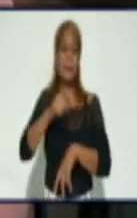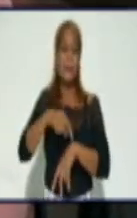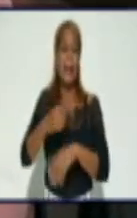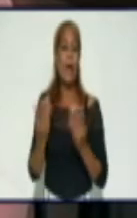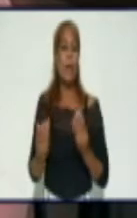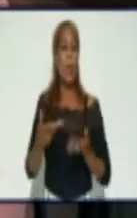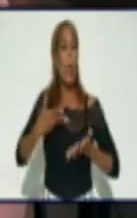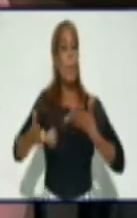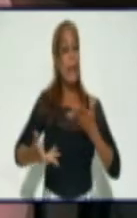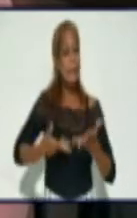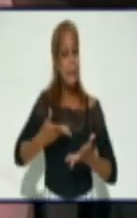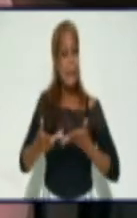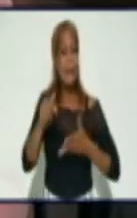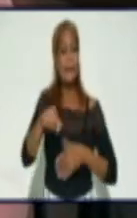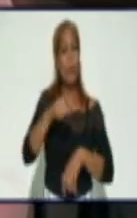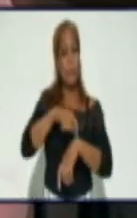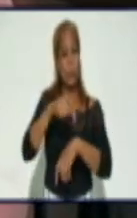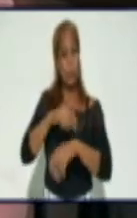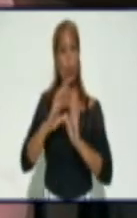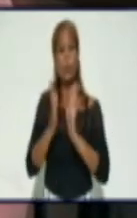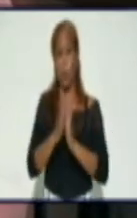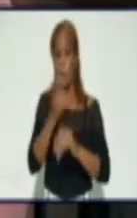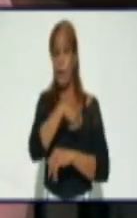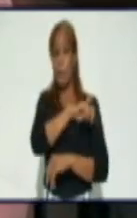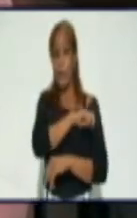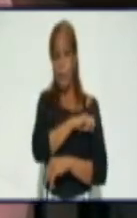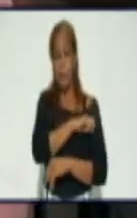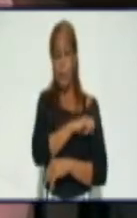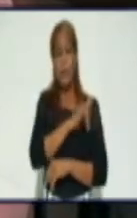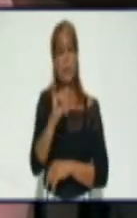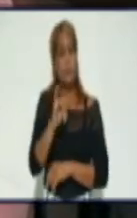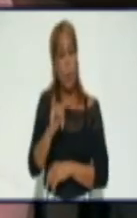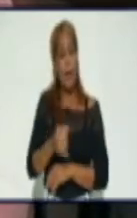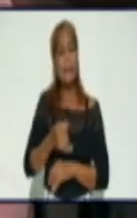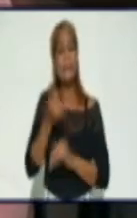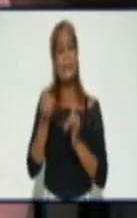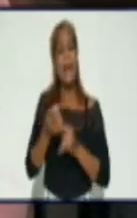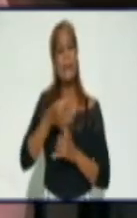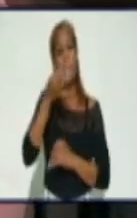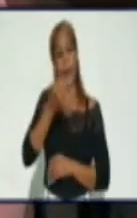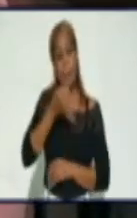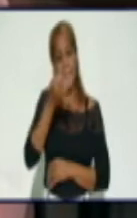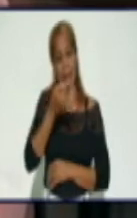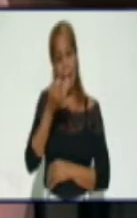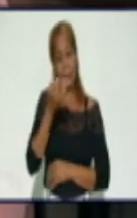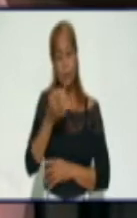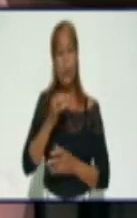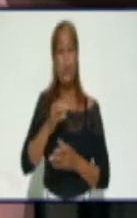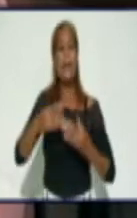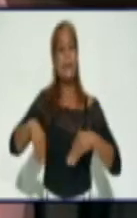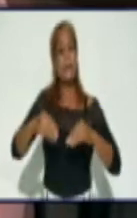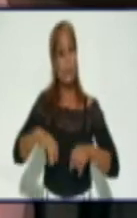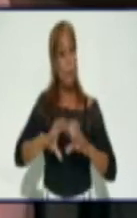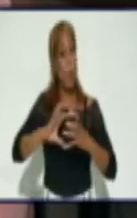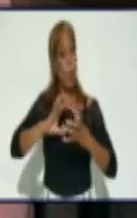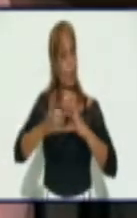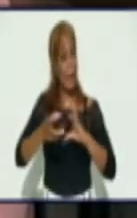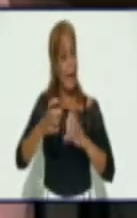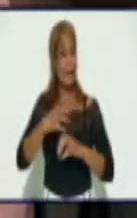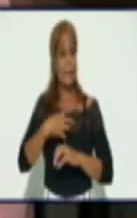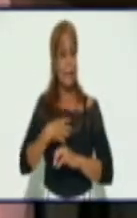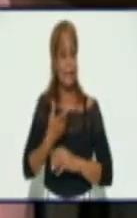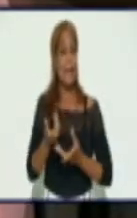con ustedes. Como se ha estado explicando, catalogada de alta complejidad la situación epidemiológica de nuestro país,